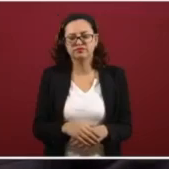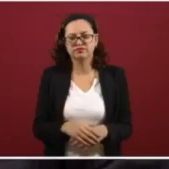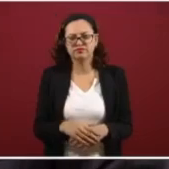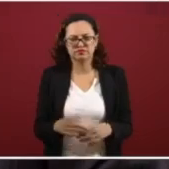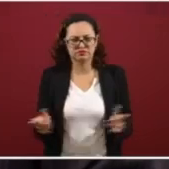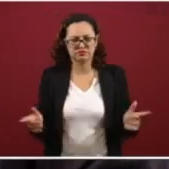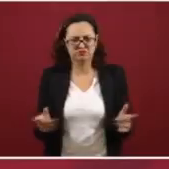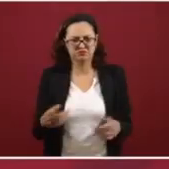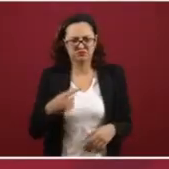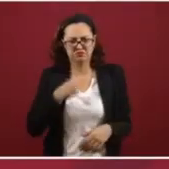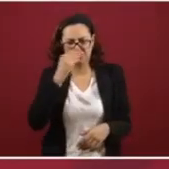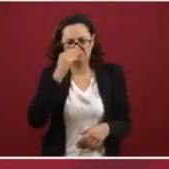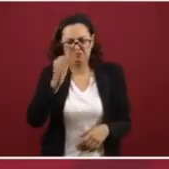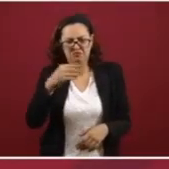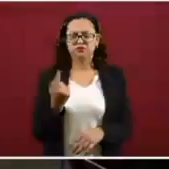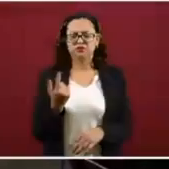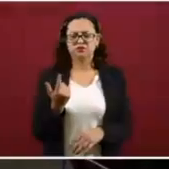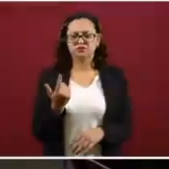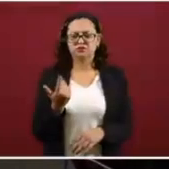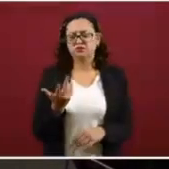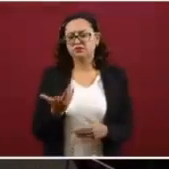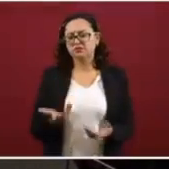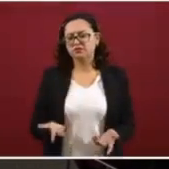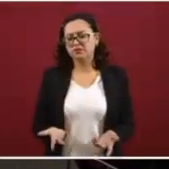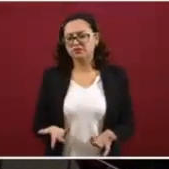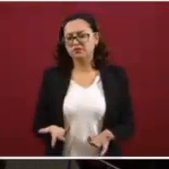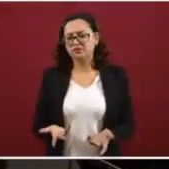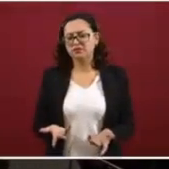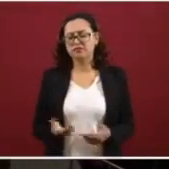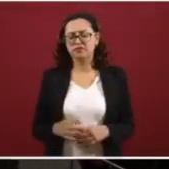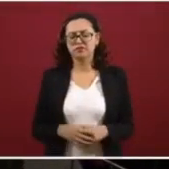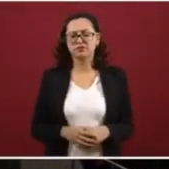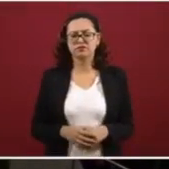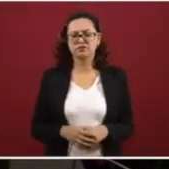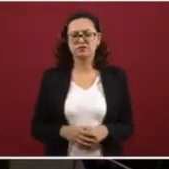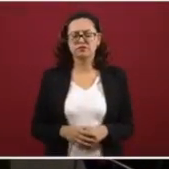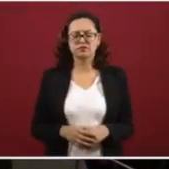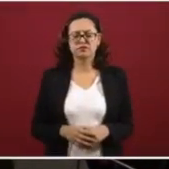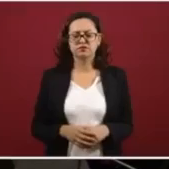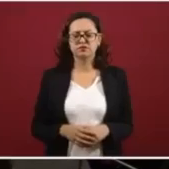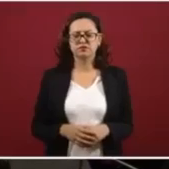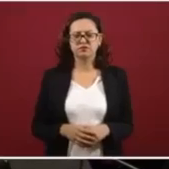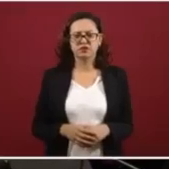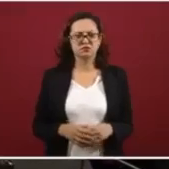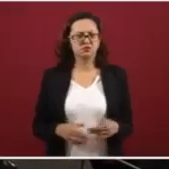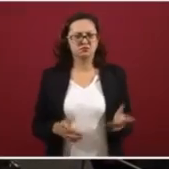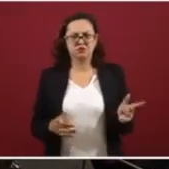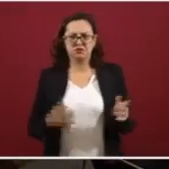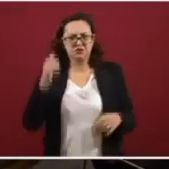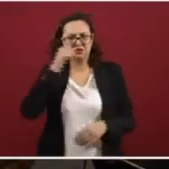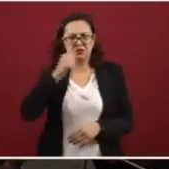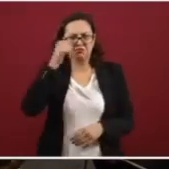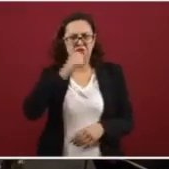involucraran en este asunto. Buscan echarme la culpa de todo.